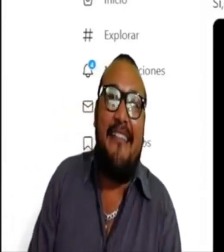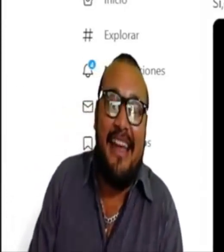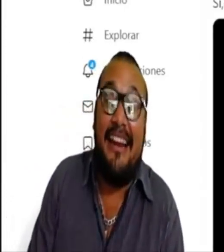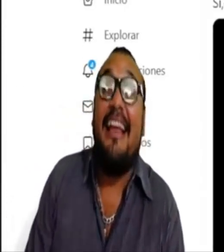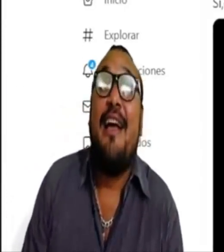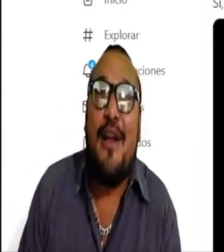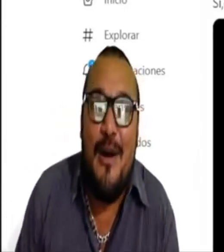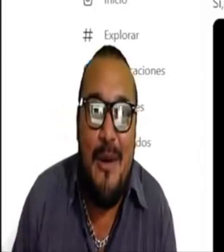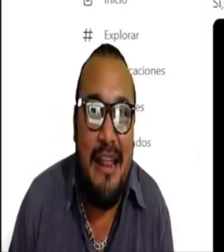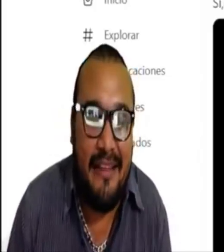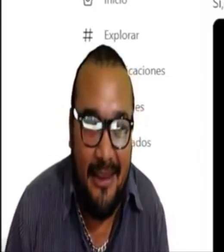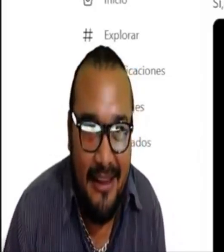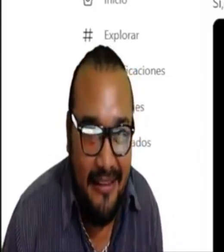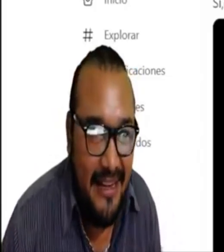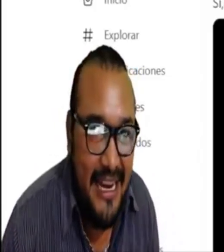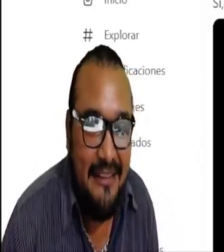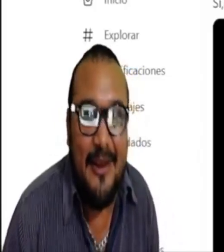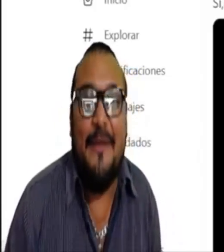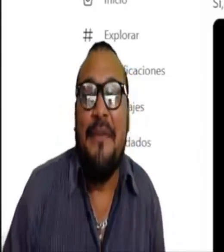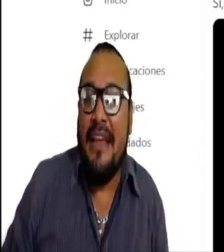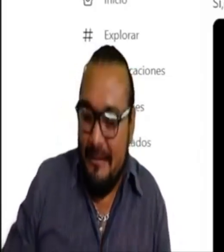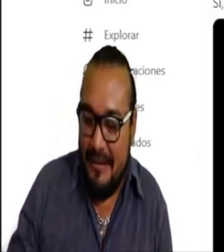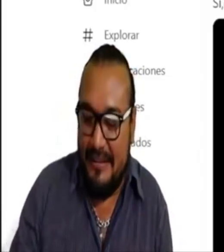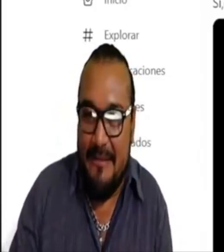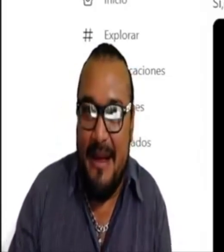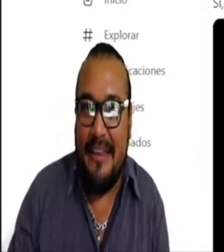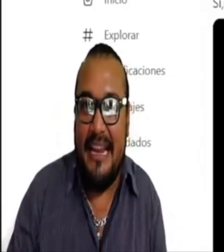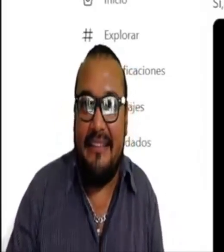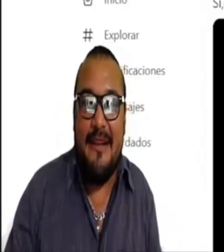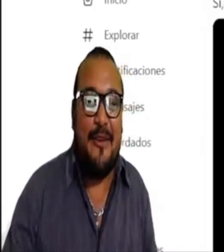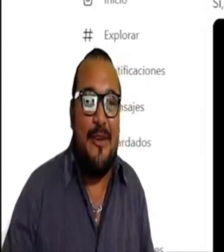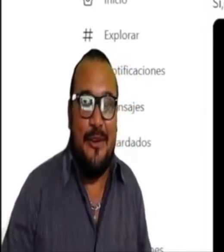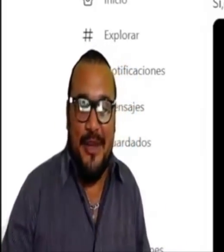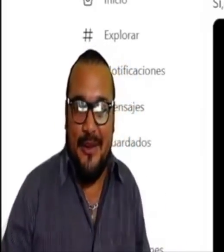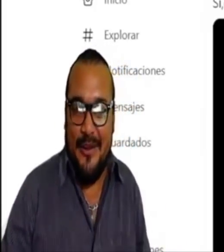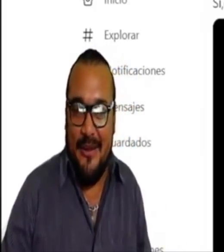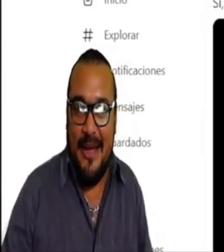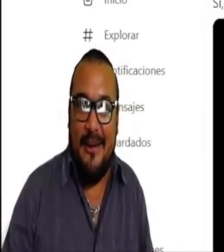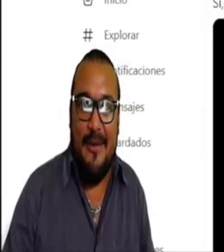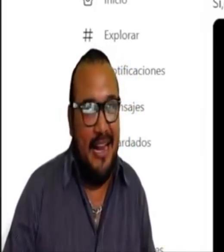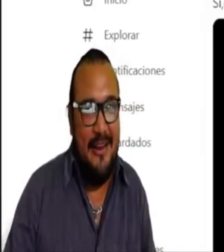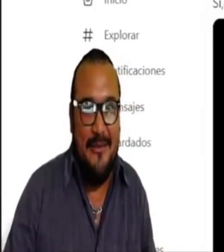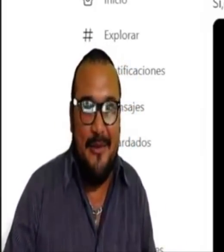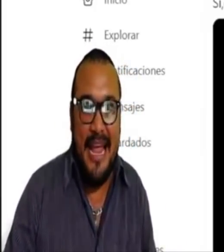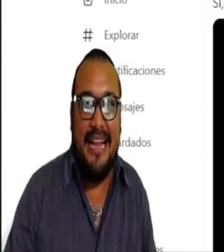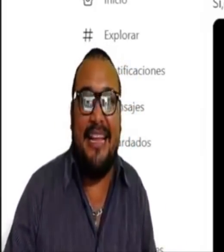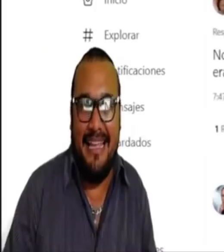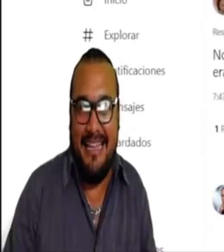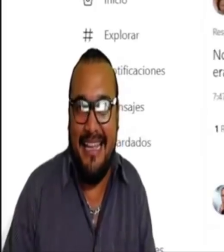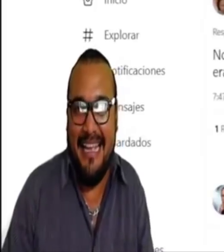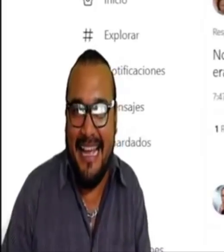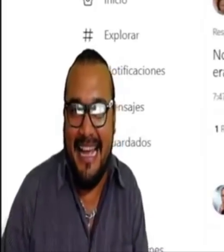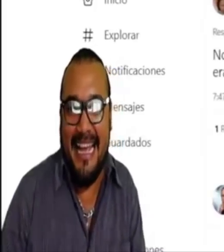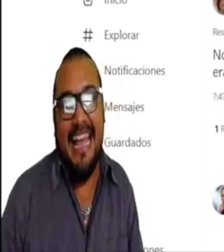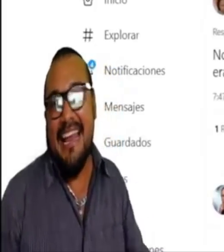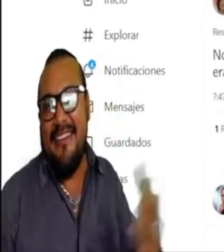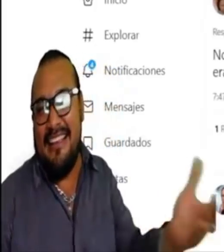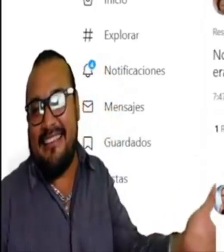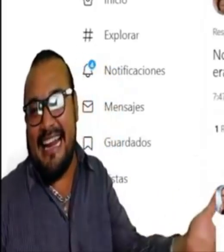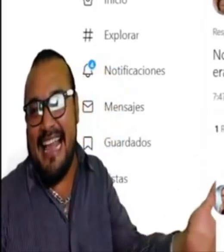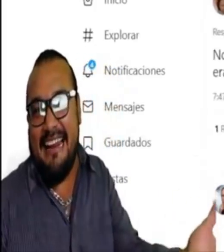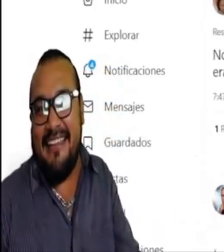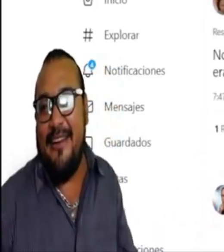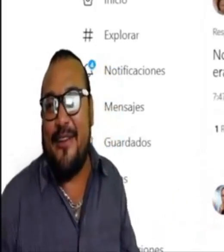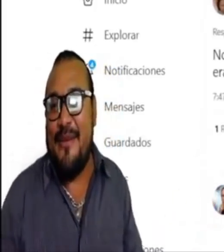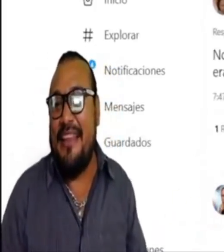a ver cómo les queda el sisi disco vídeos llevados derecha los con su ídolo de barro a ver que no muy bien no